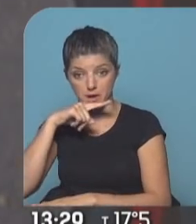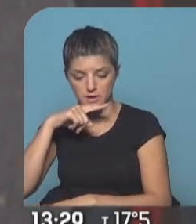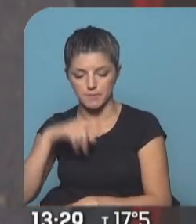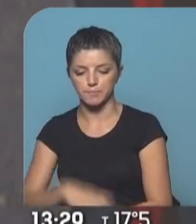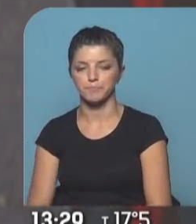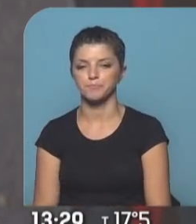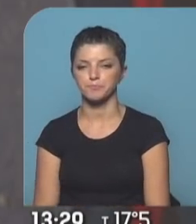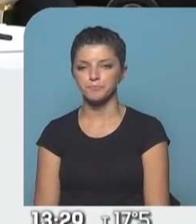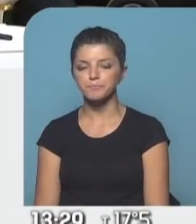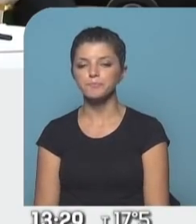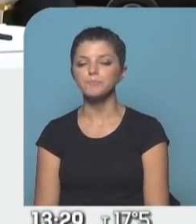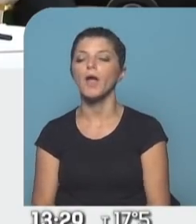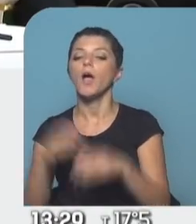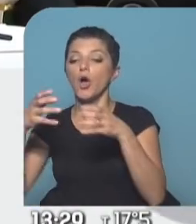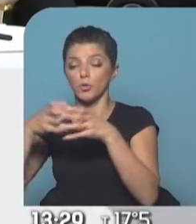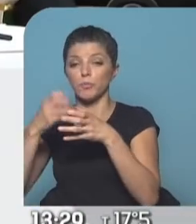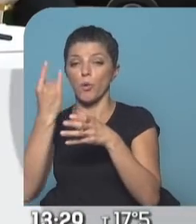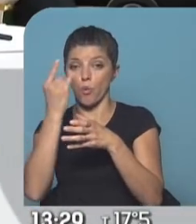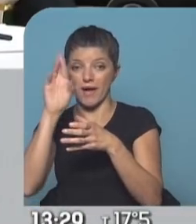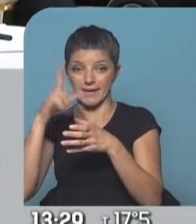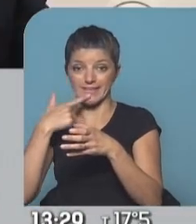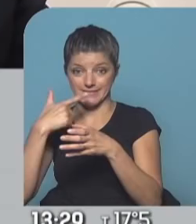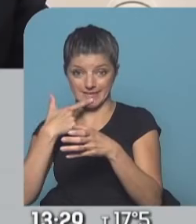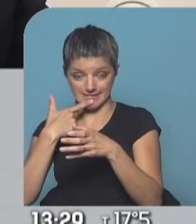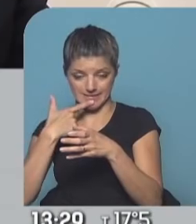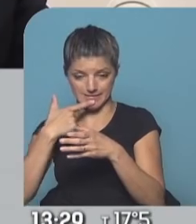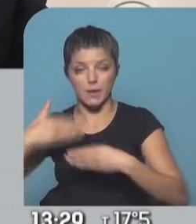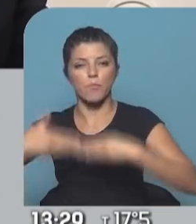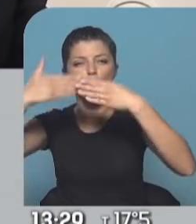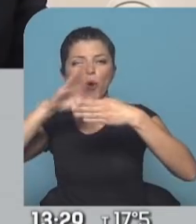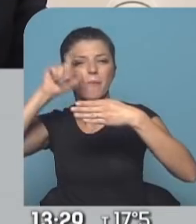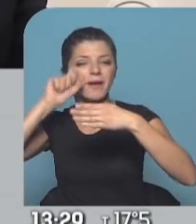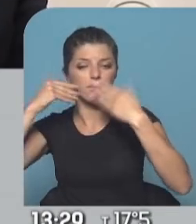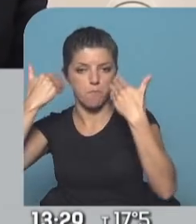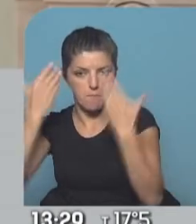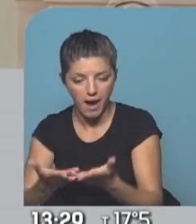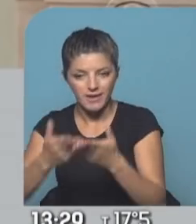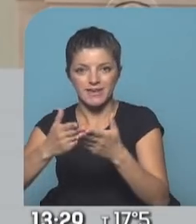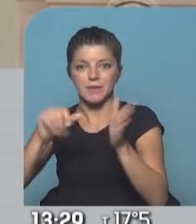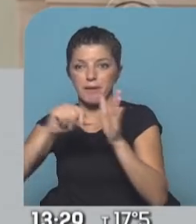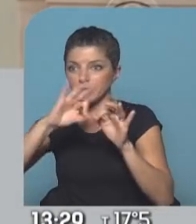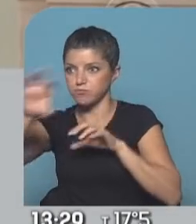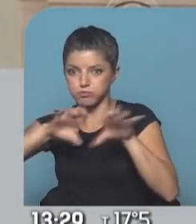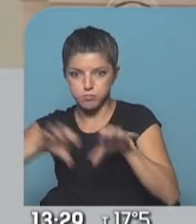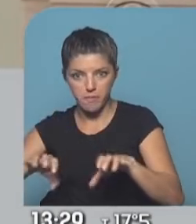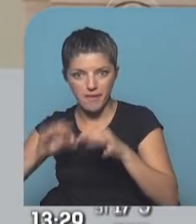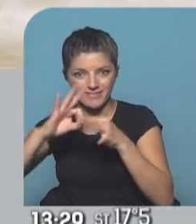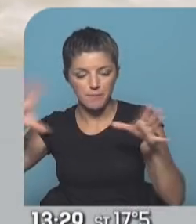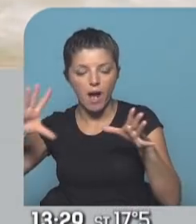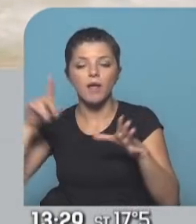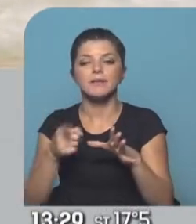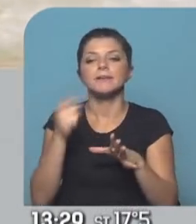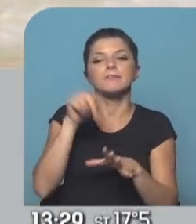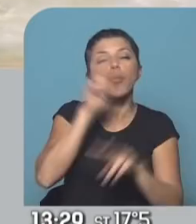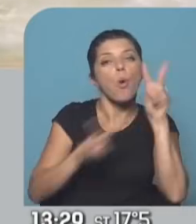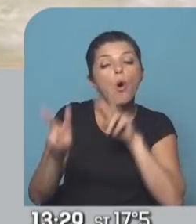se descompuso el bloque soviético después de la caída del muro de Berlín, la estrategia seguida por Europa Occidental fue, por un lado, incorporar más